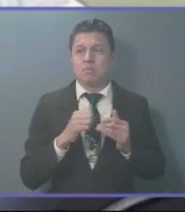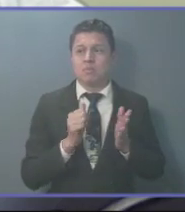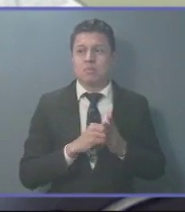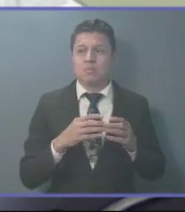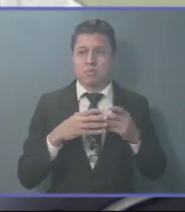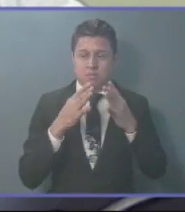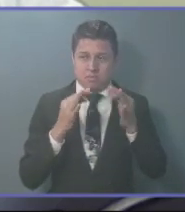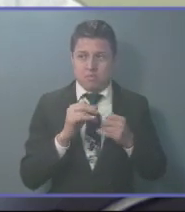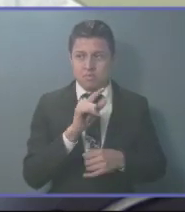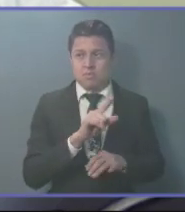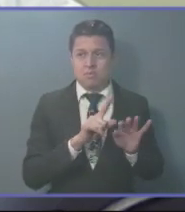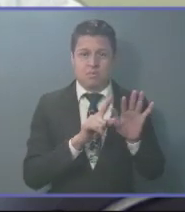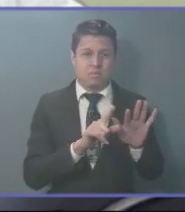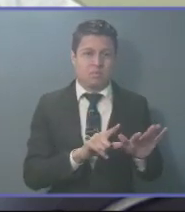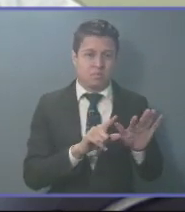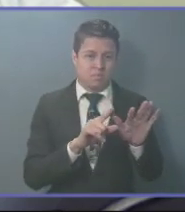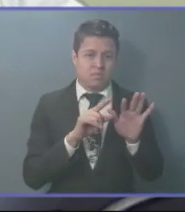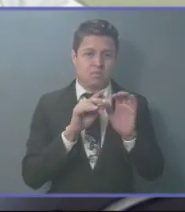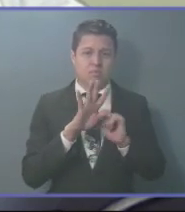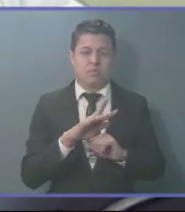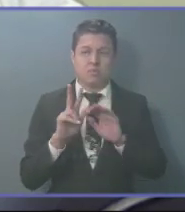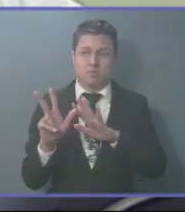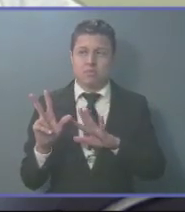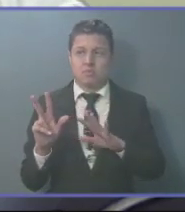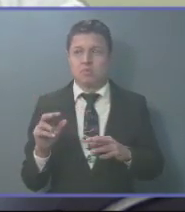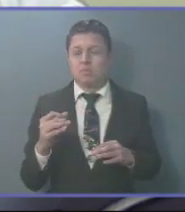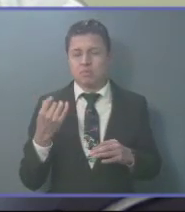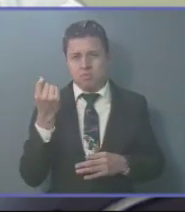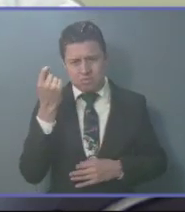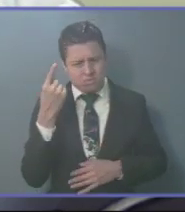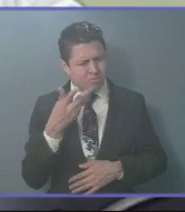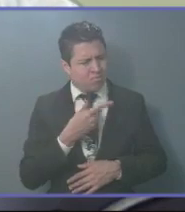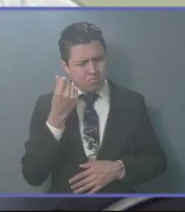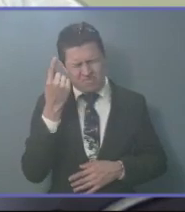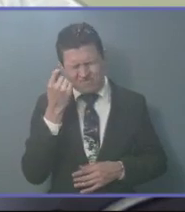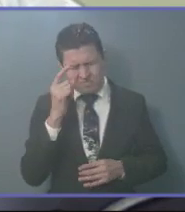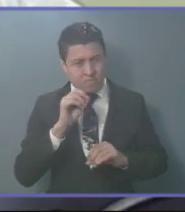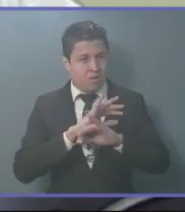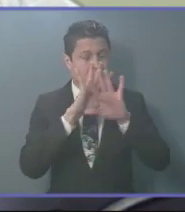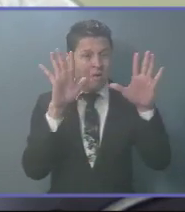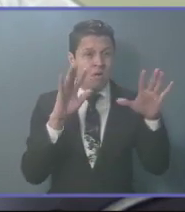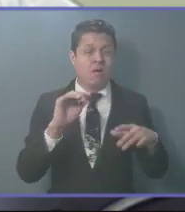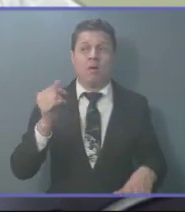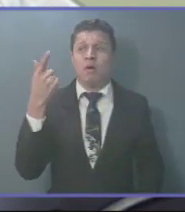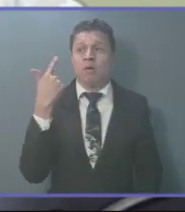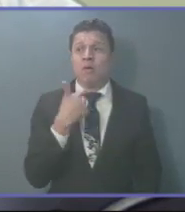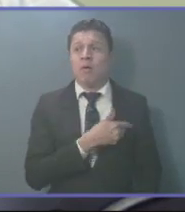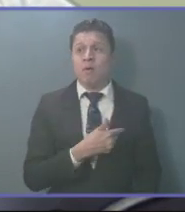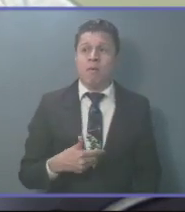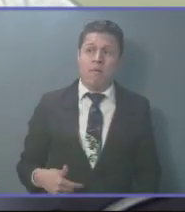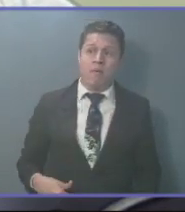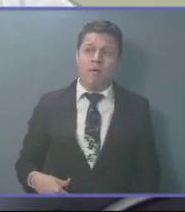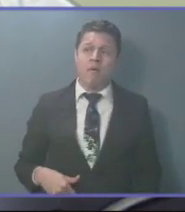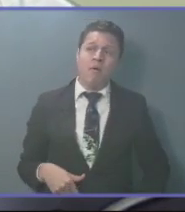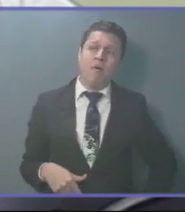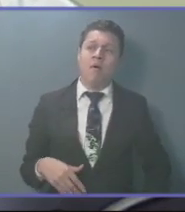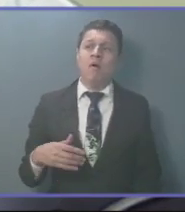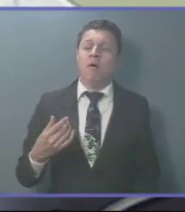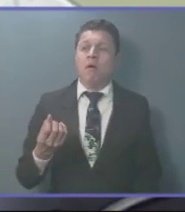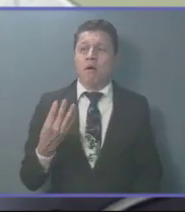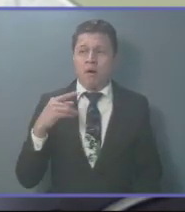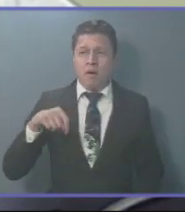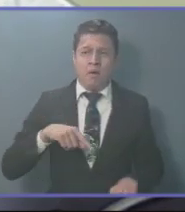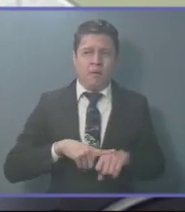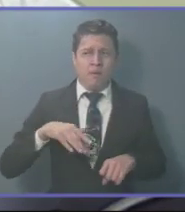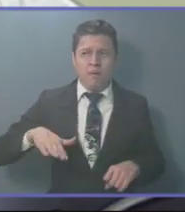legislativo 648, lo que nos queda claro es que el presidente está cumpliendo con lo dicho esta